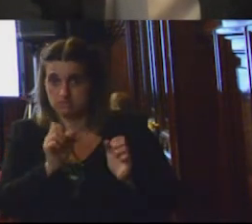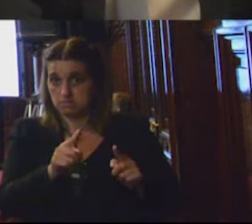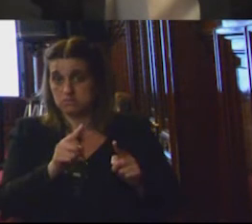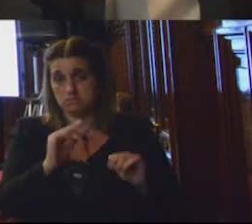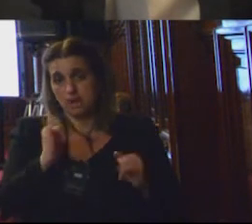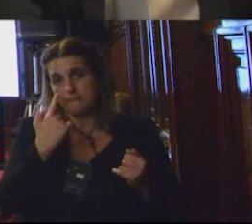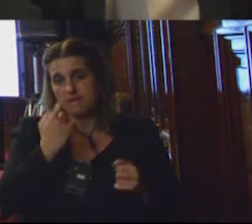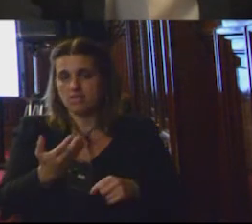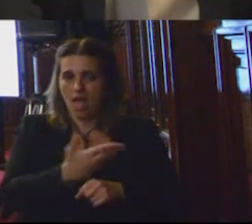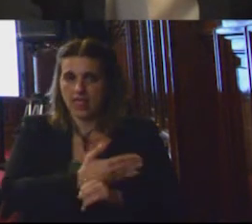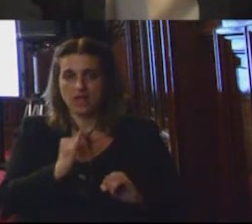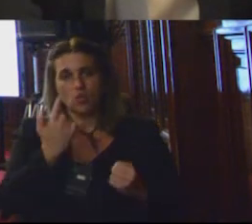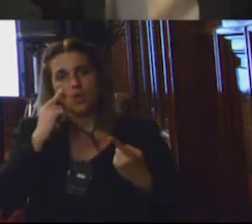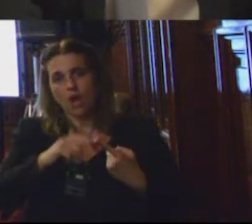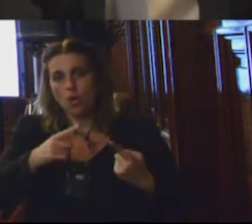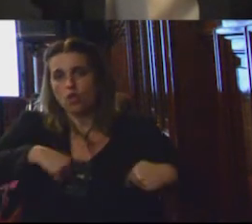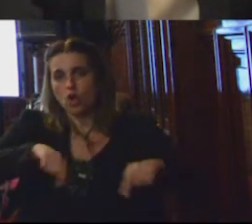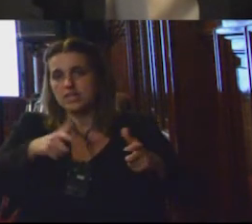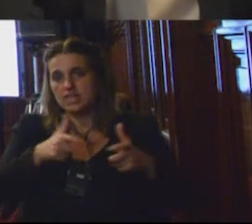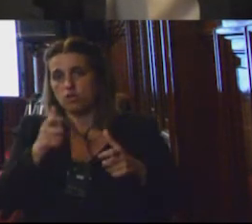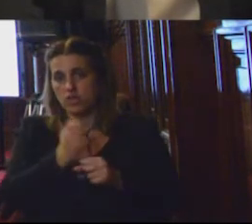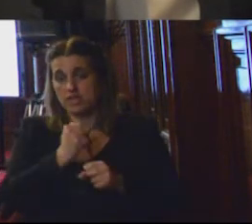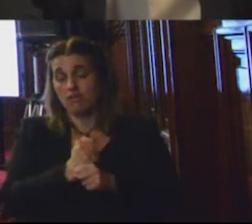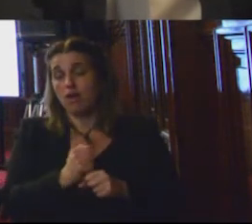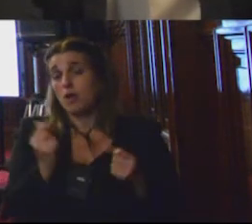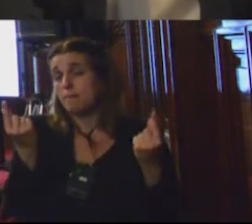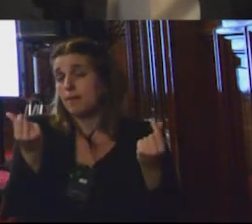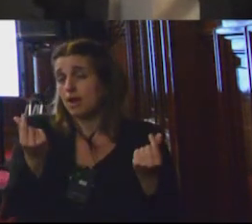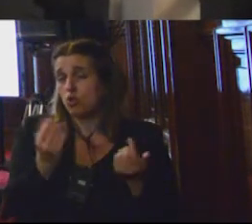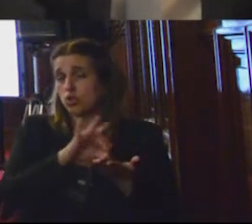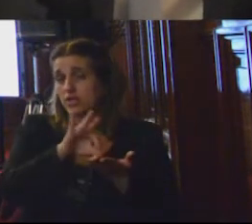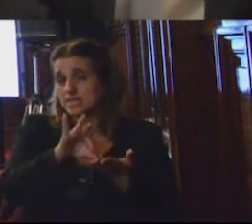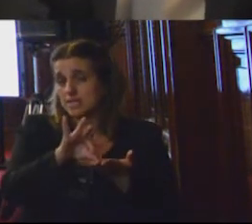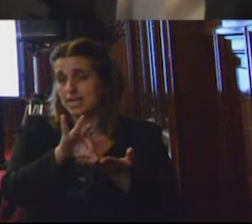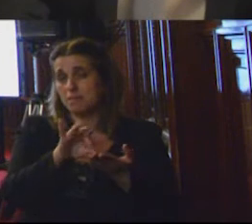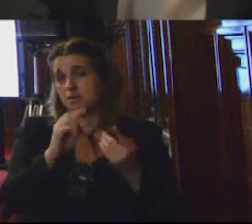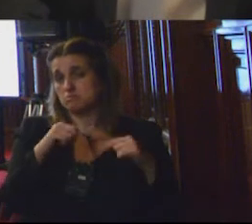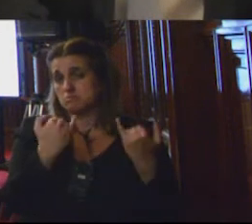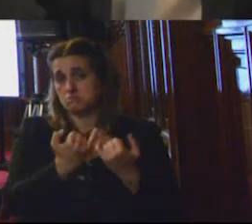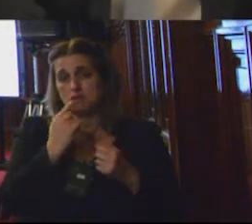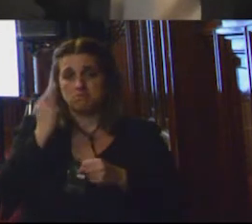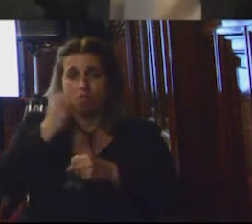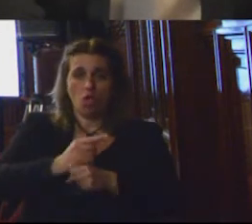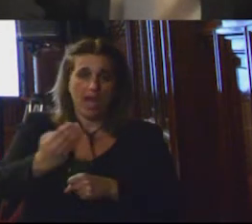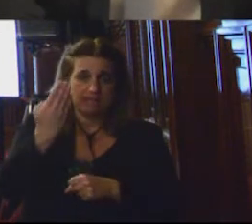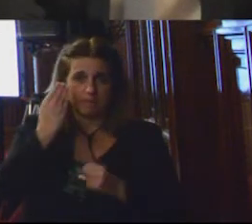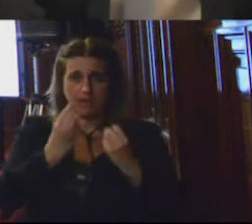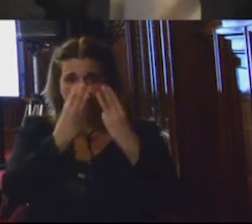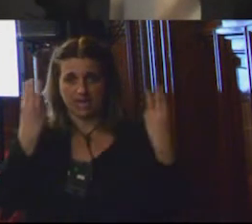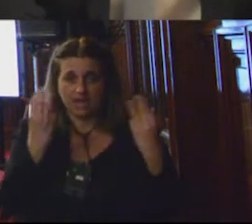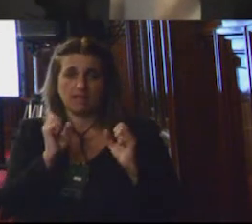acuerdo colectivo de trabajo y la contribución para el costo del sistema confederativo fijada por la Asamblea General de la